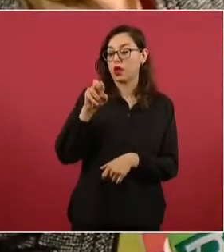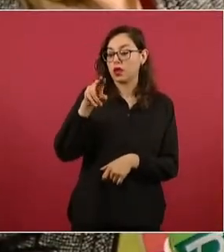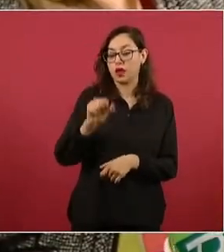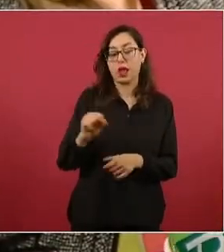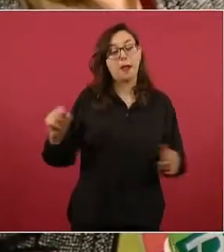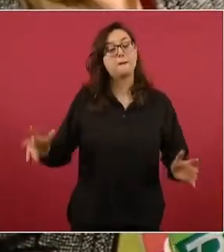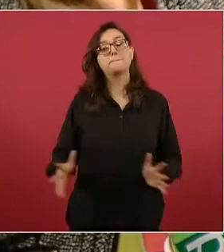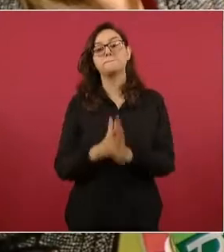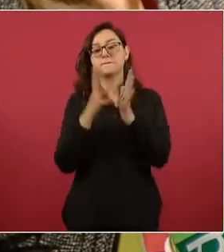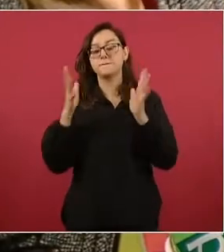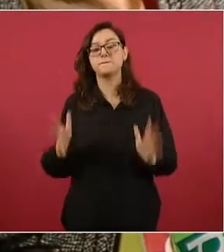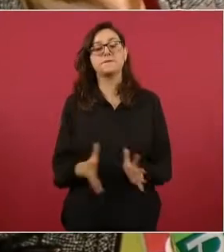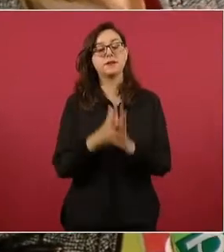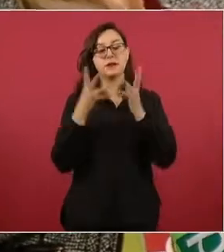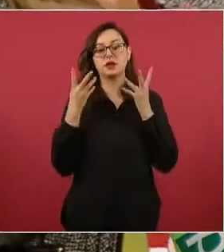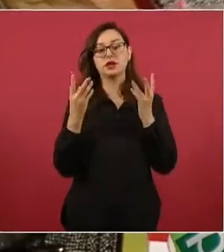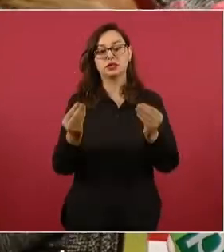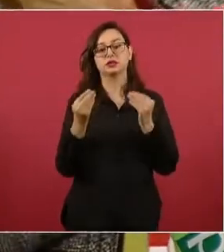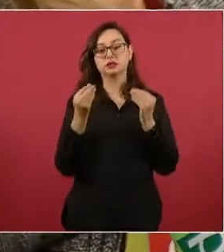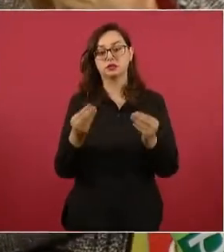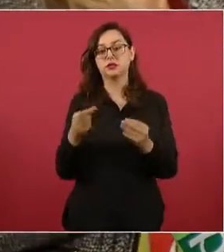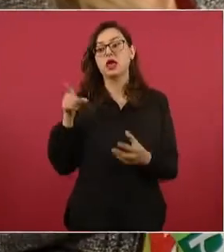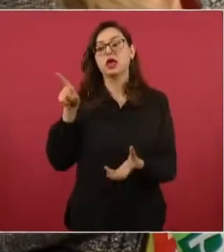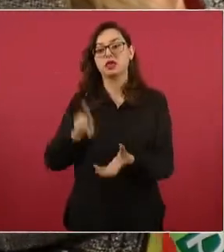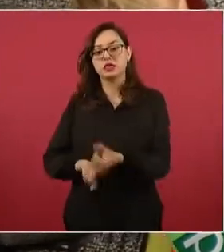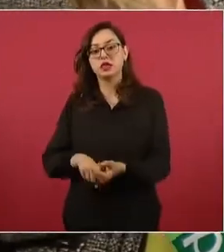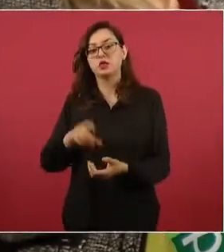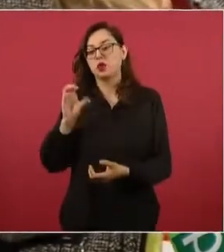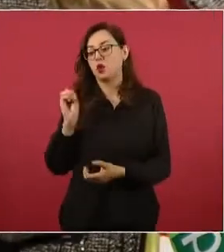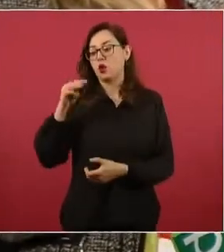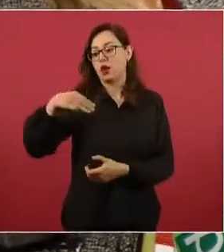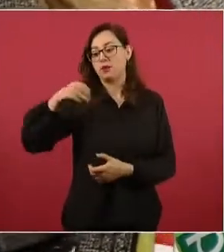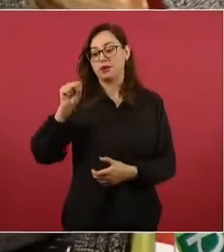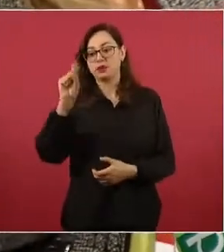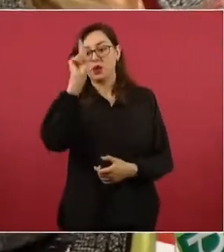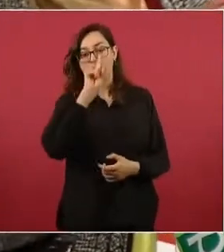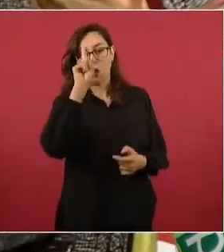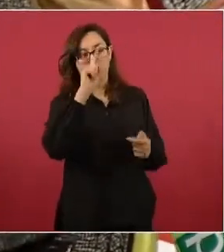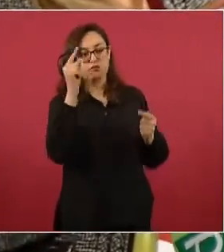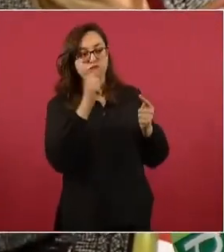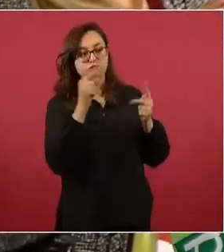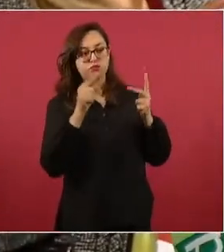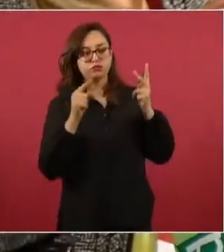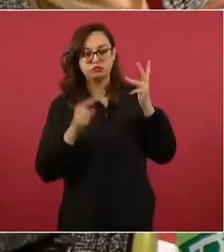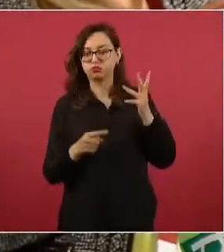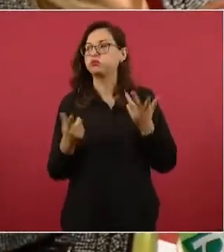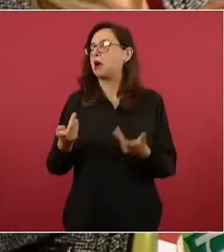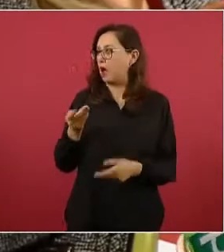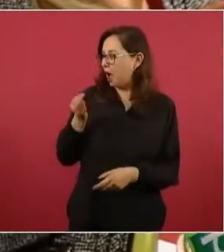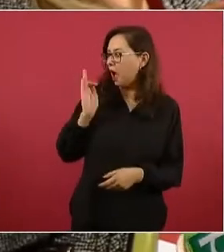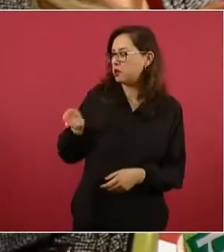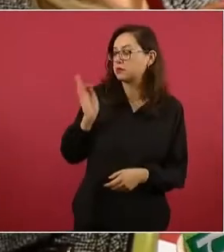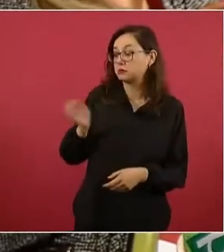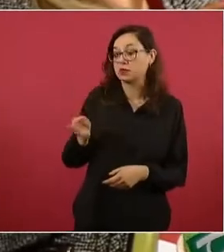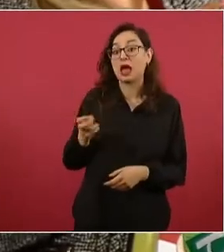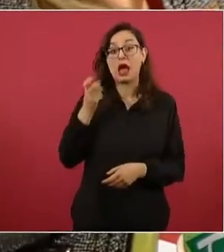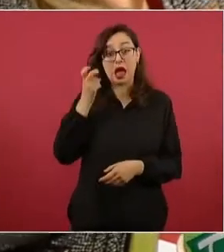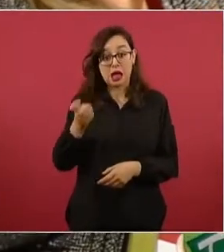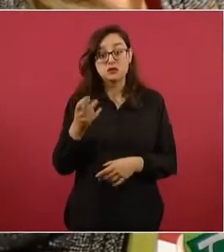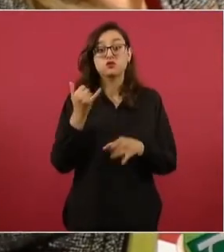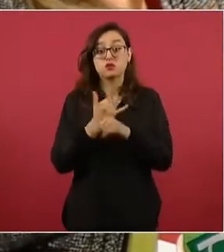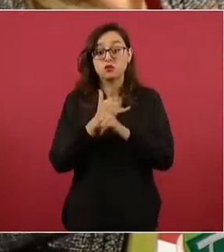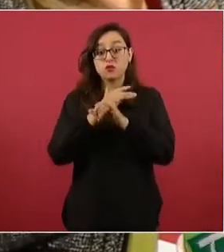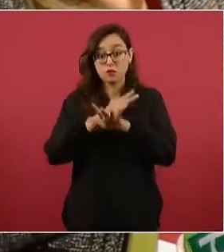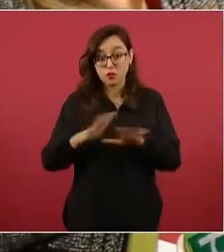todo impulsando las recomendaciones de la Organización Mundial de la Salud. Yo quisiera saber si se está tomando en